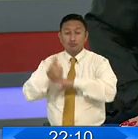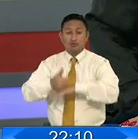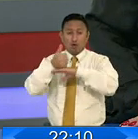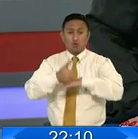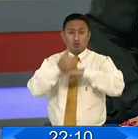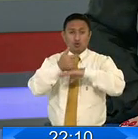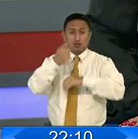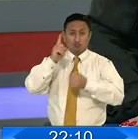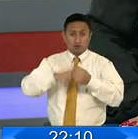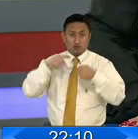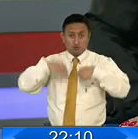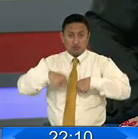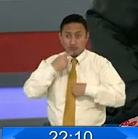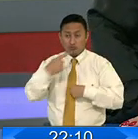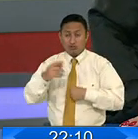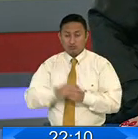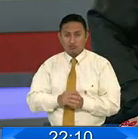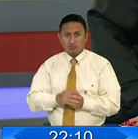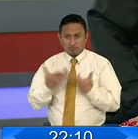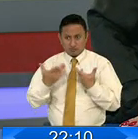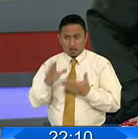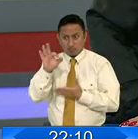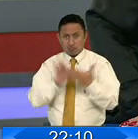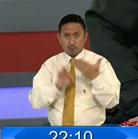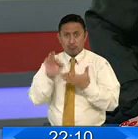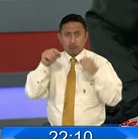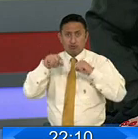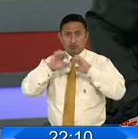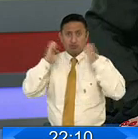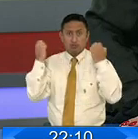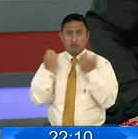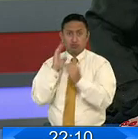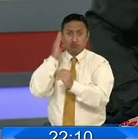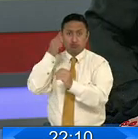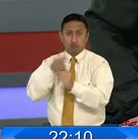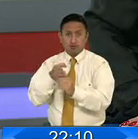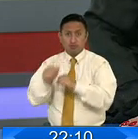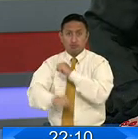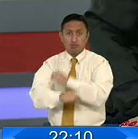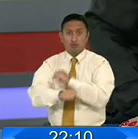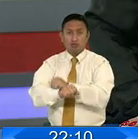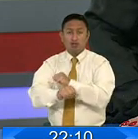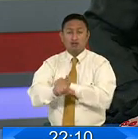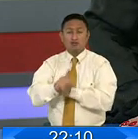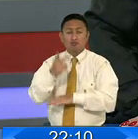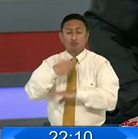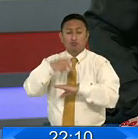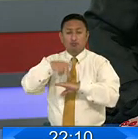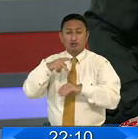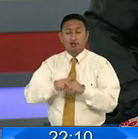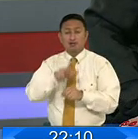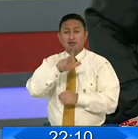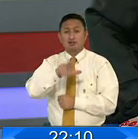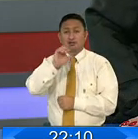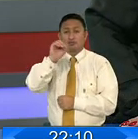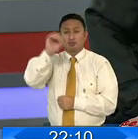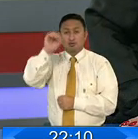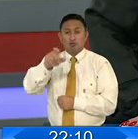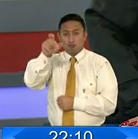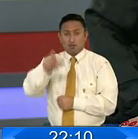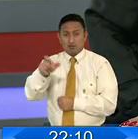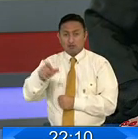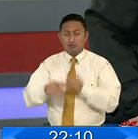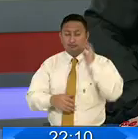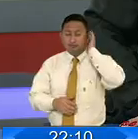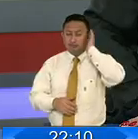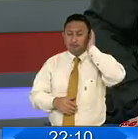autoridades capitalinas, donde se aseguró que se dio luz verde para el campeonato de la Liga Pro con el 30% del aforo